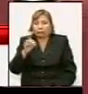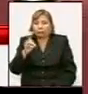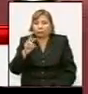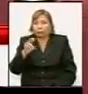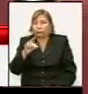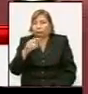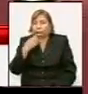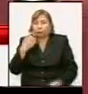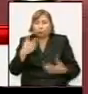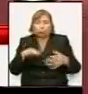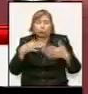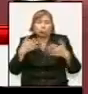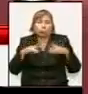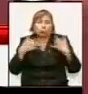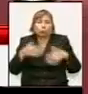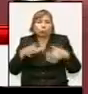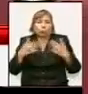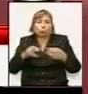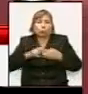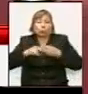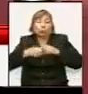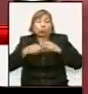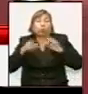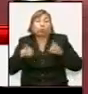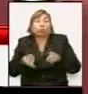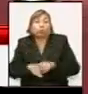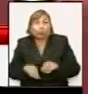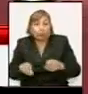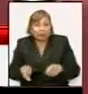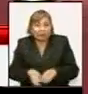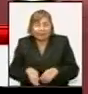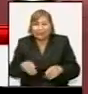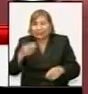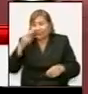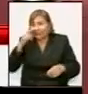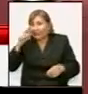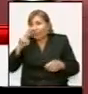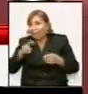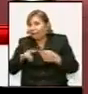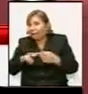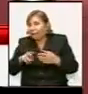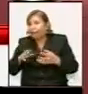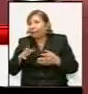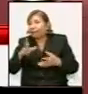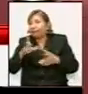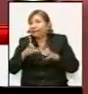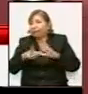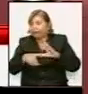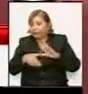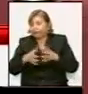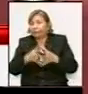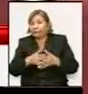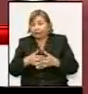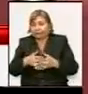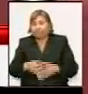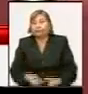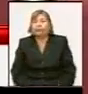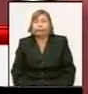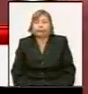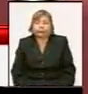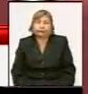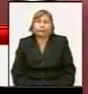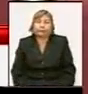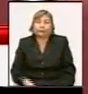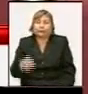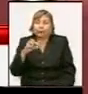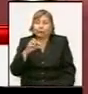un problema bastante serio, y que es importante que el Estado peruano, en esa visión latinoamericana, esa tradición de esta sala, Raúl